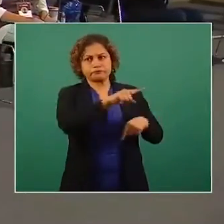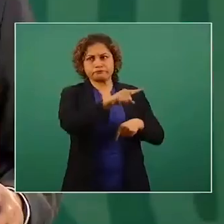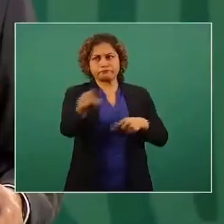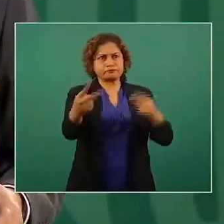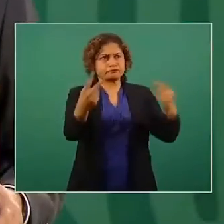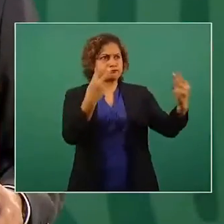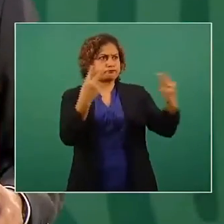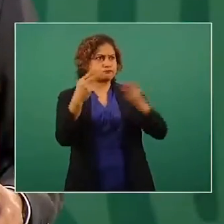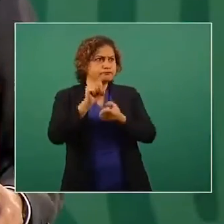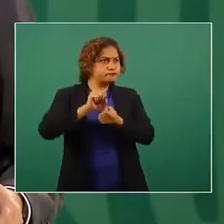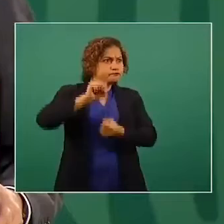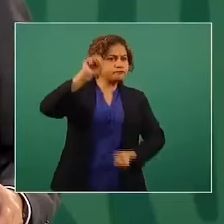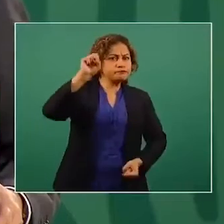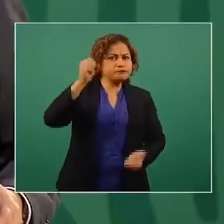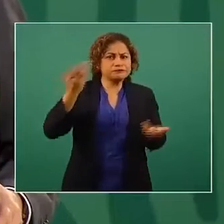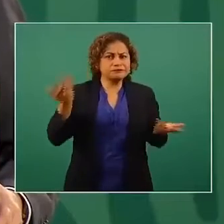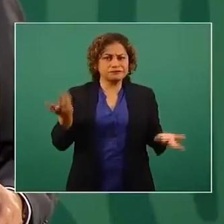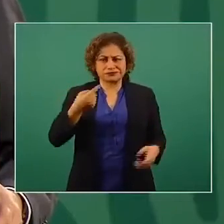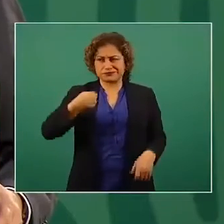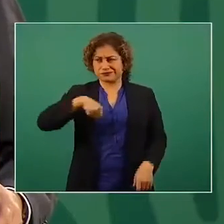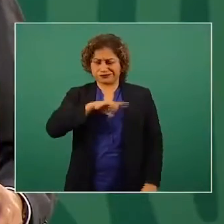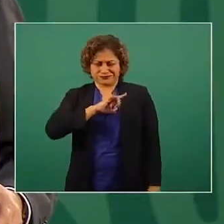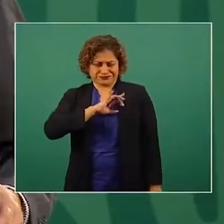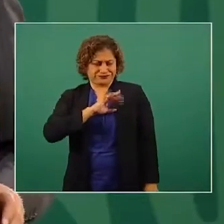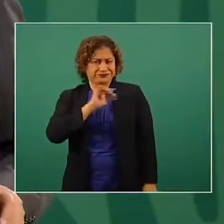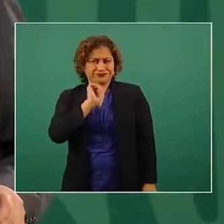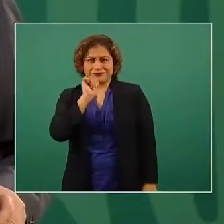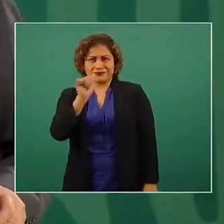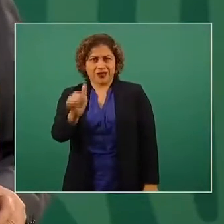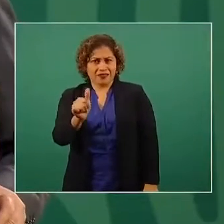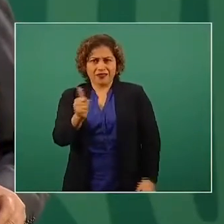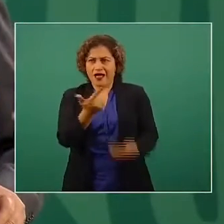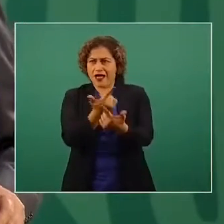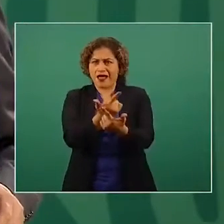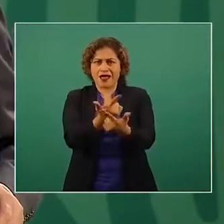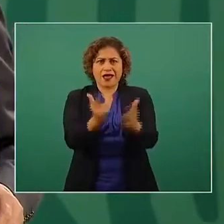y ejercer nuestra libertad a plenitud. Pero en fin.